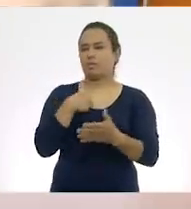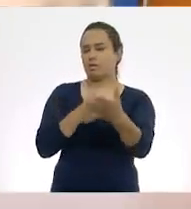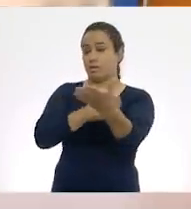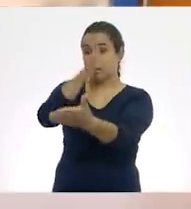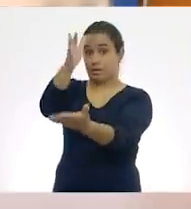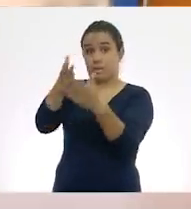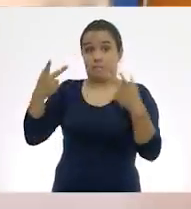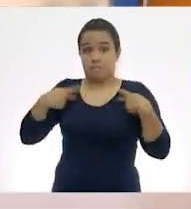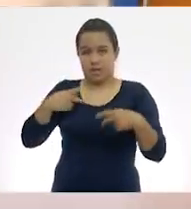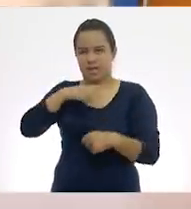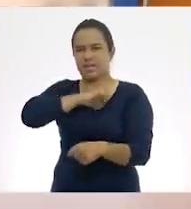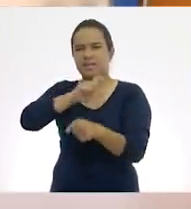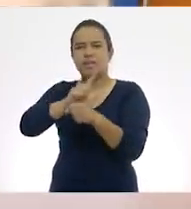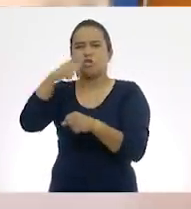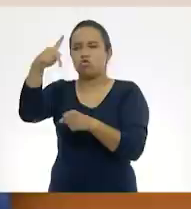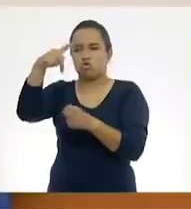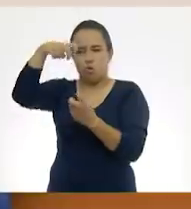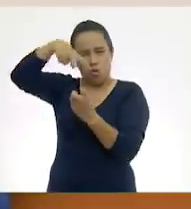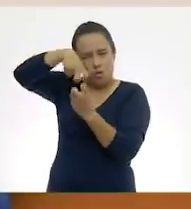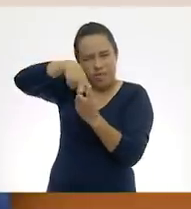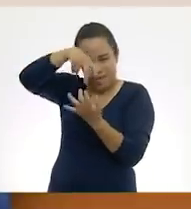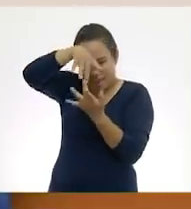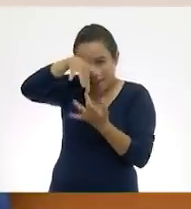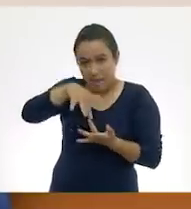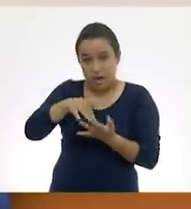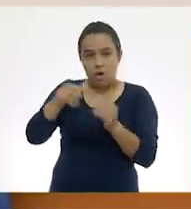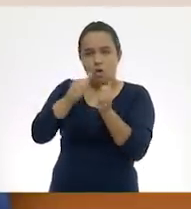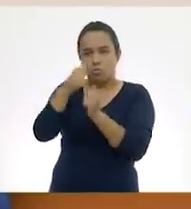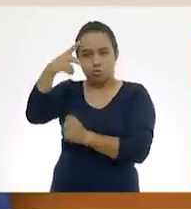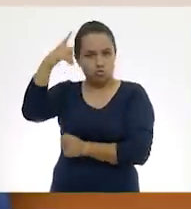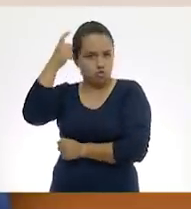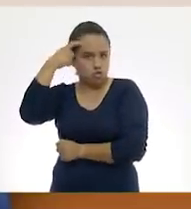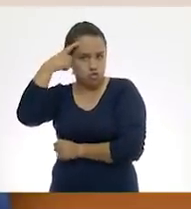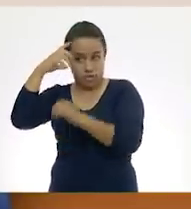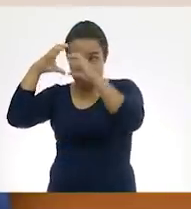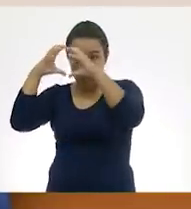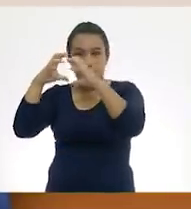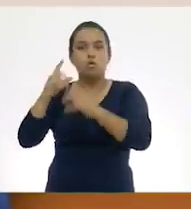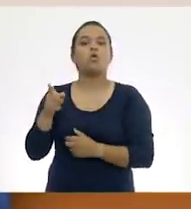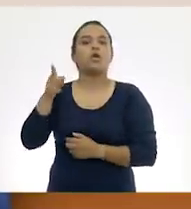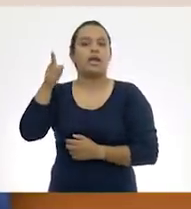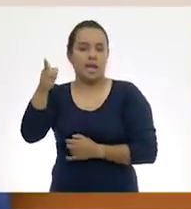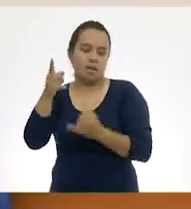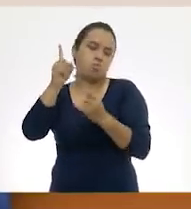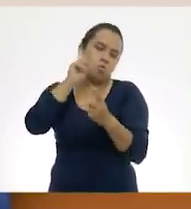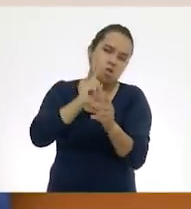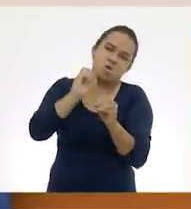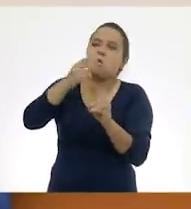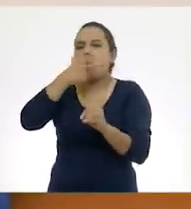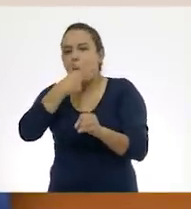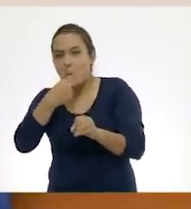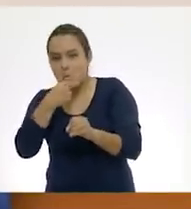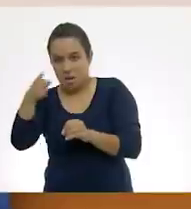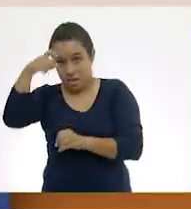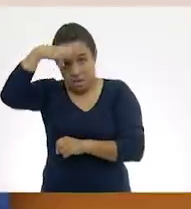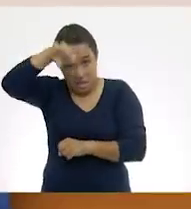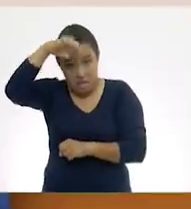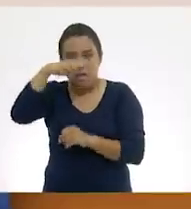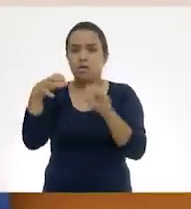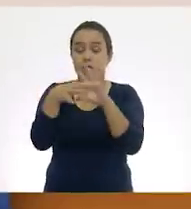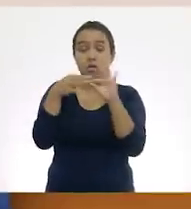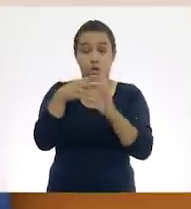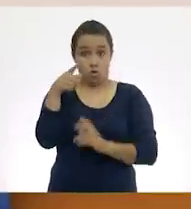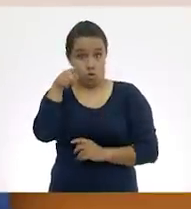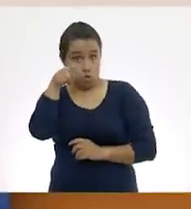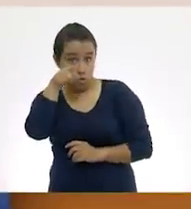especialista en sistema nervioso, un especialista en cerebros, él también o ella también nos podría decir que